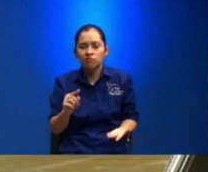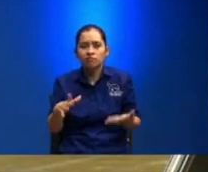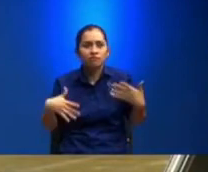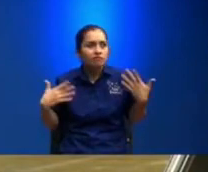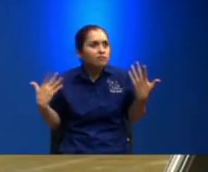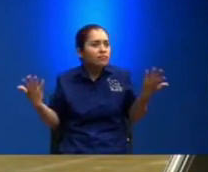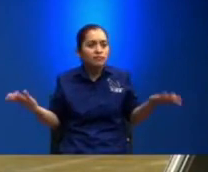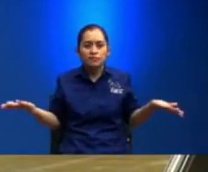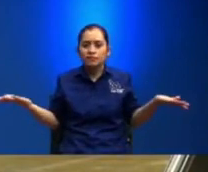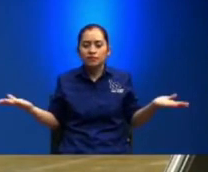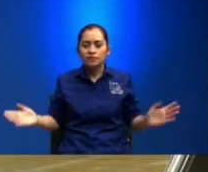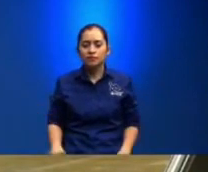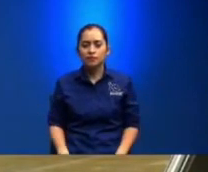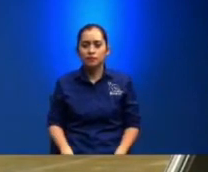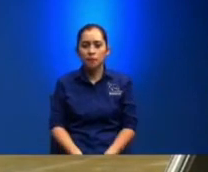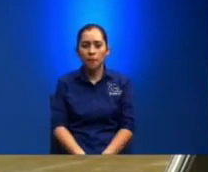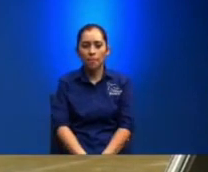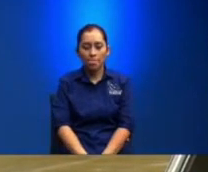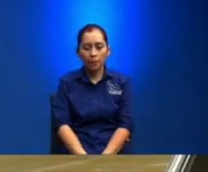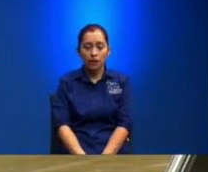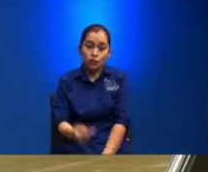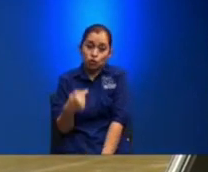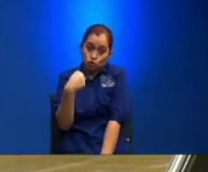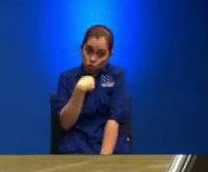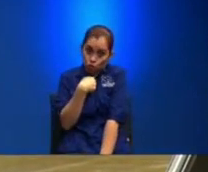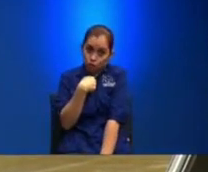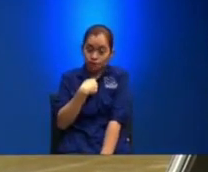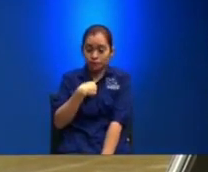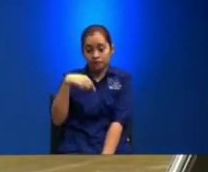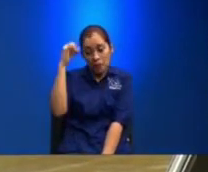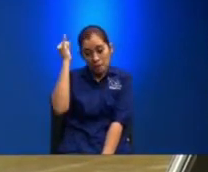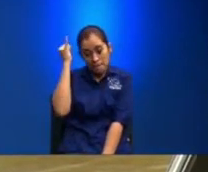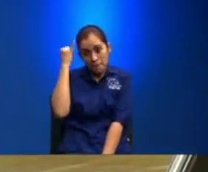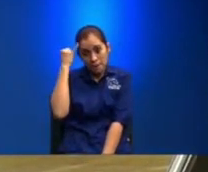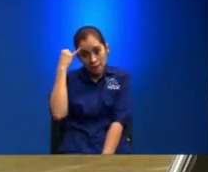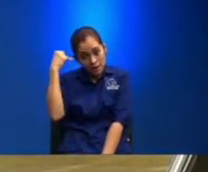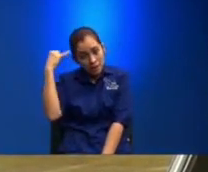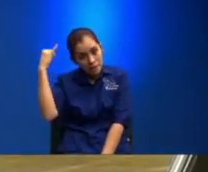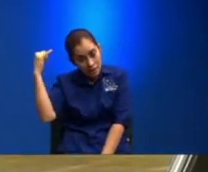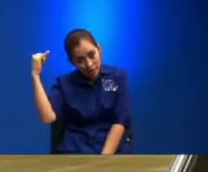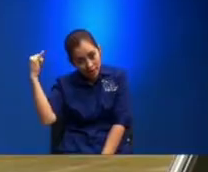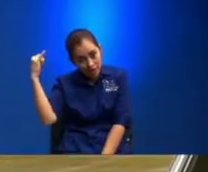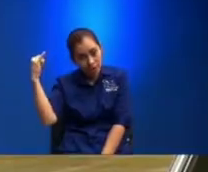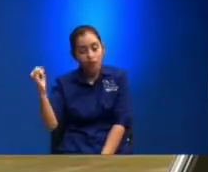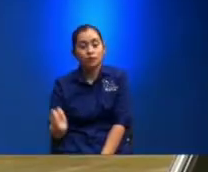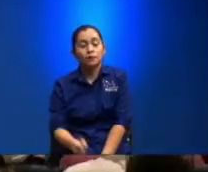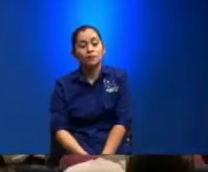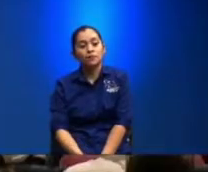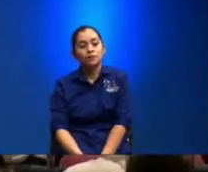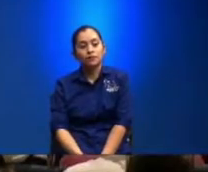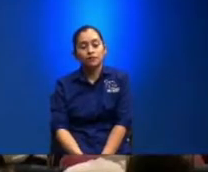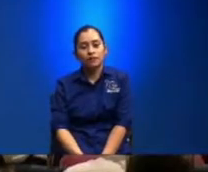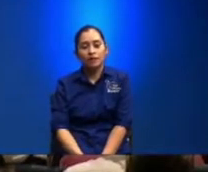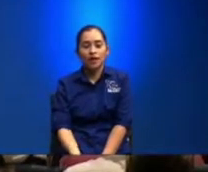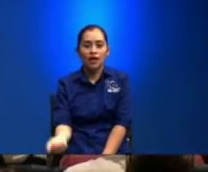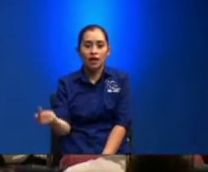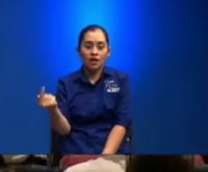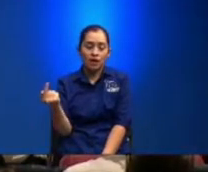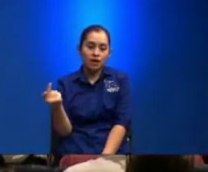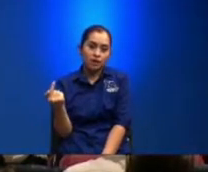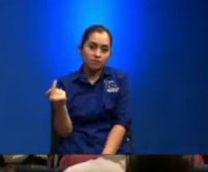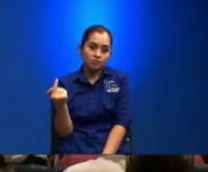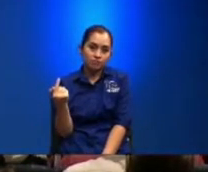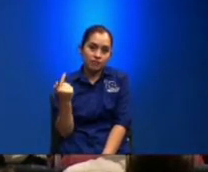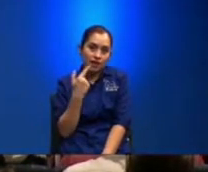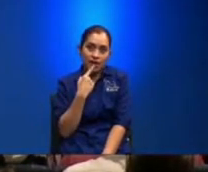si el saber me imagino y ahora eso pero por el contexto es que me lo imagino yo soy